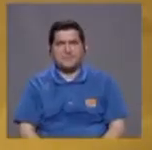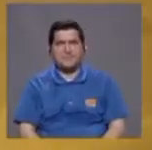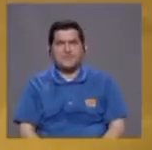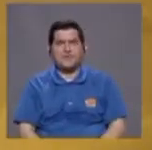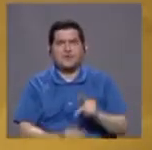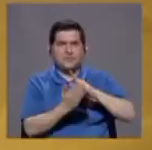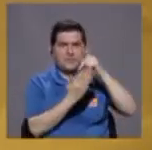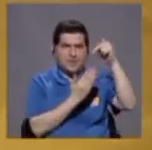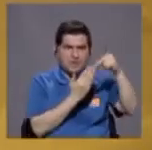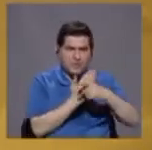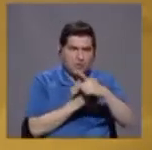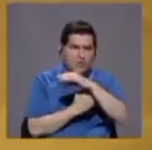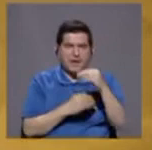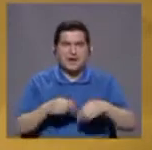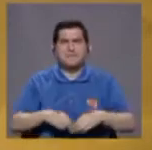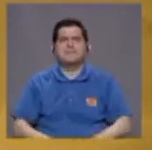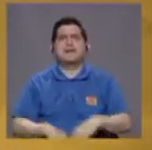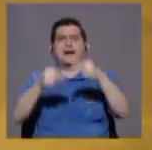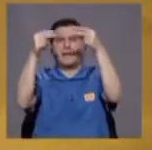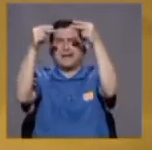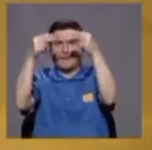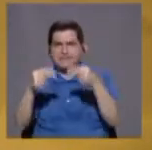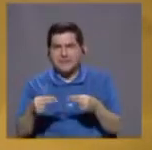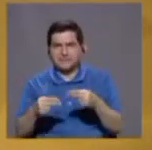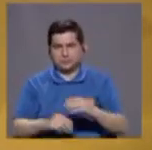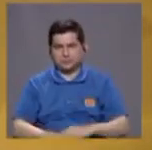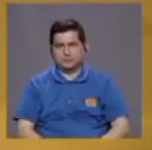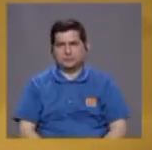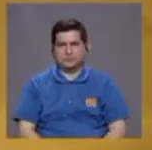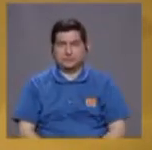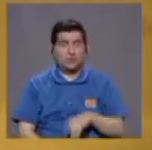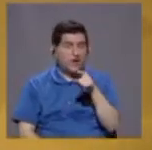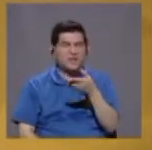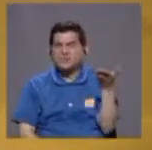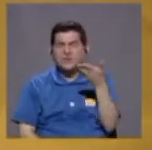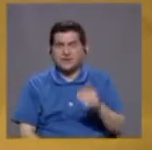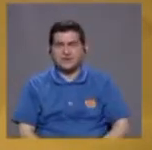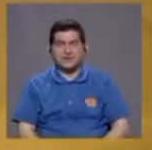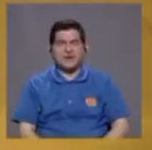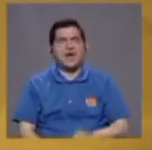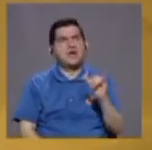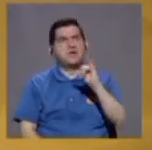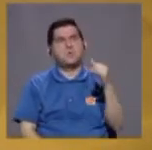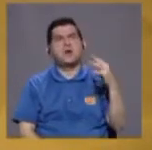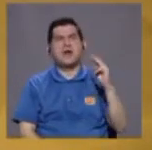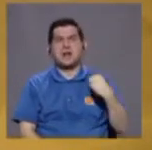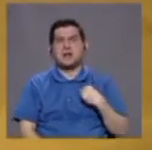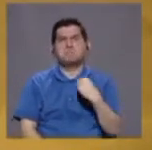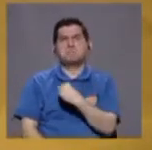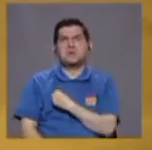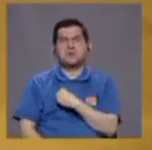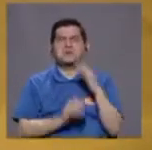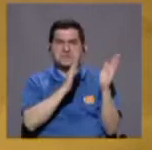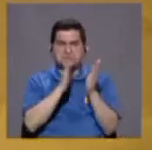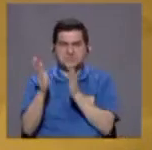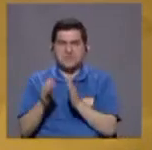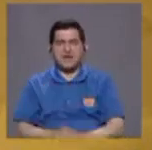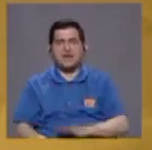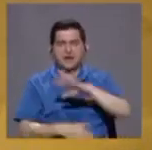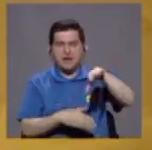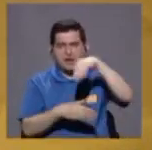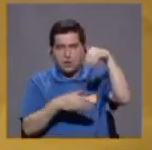presupuesto. Programación y presupuesto era como el Ministerio de Planificación, estoy usándolo en el